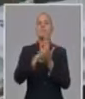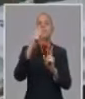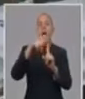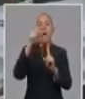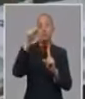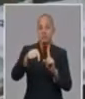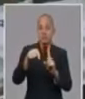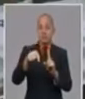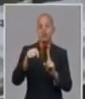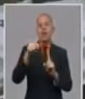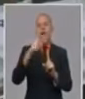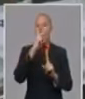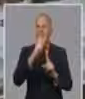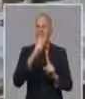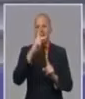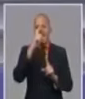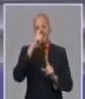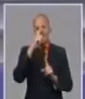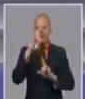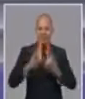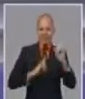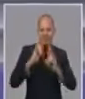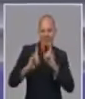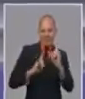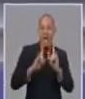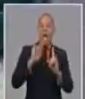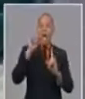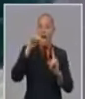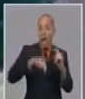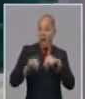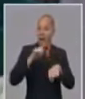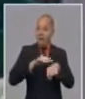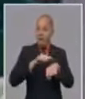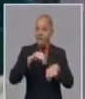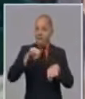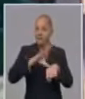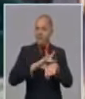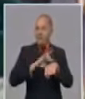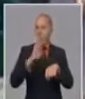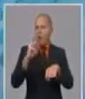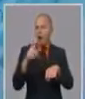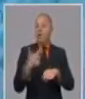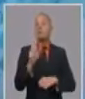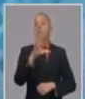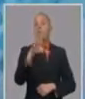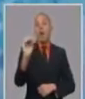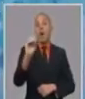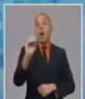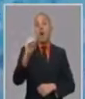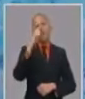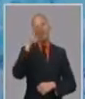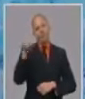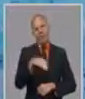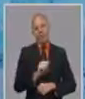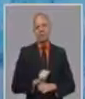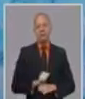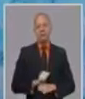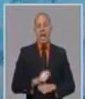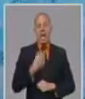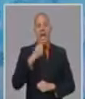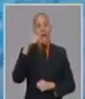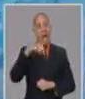de Matanzas acoge en estos momentos alrededor de 50 pacientes menores de edad. No tenemos pacientes en estos